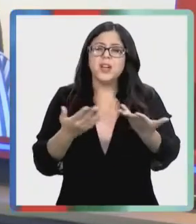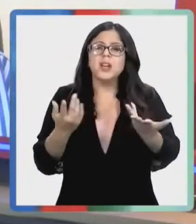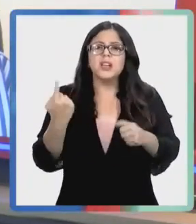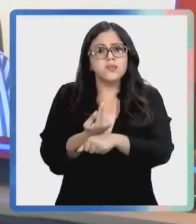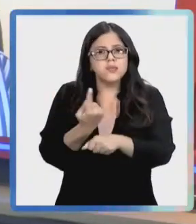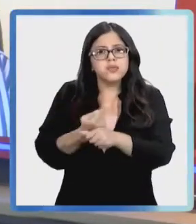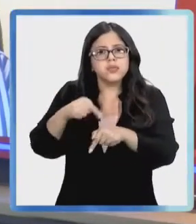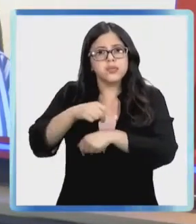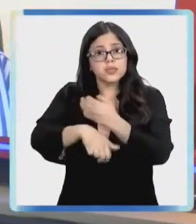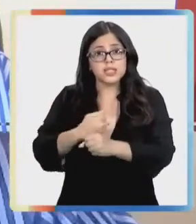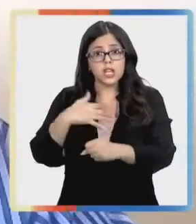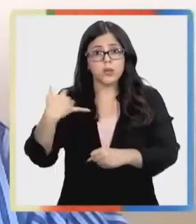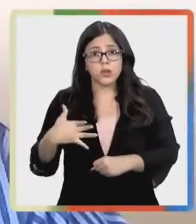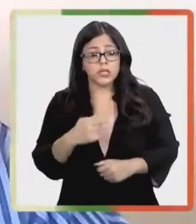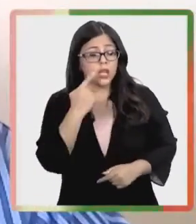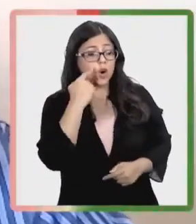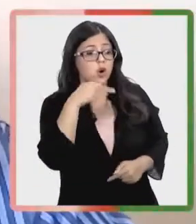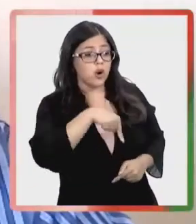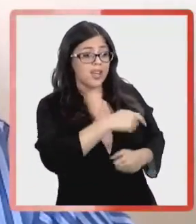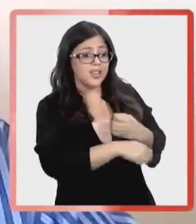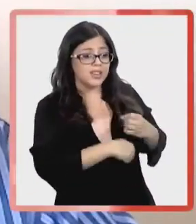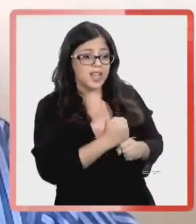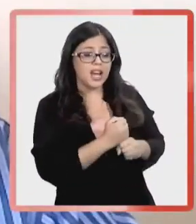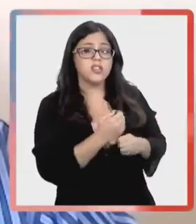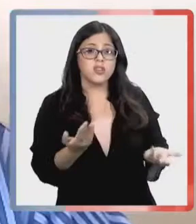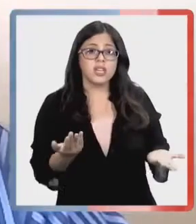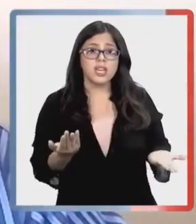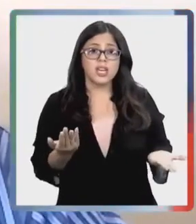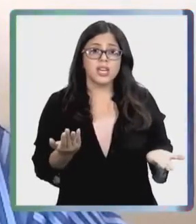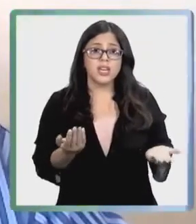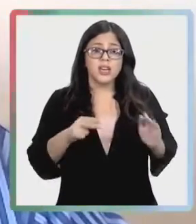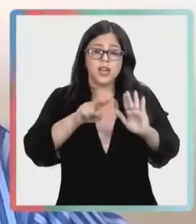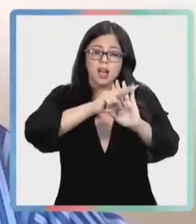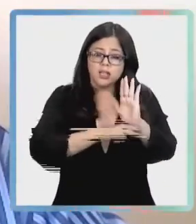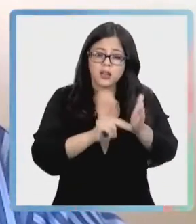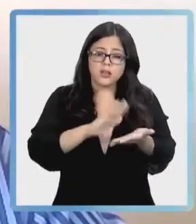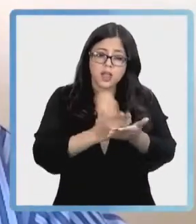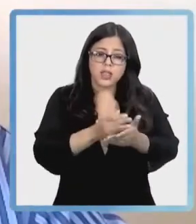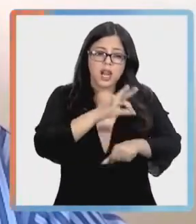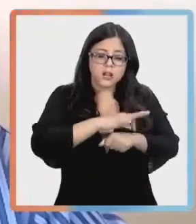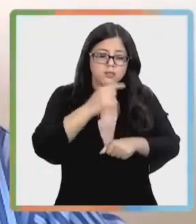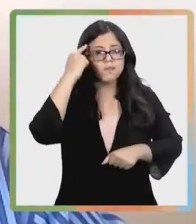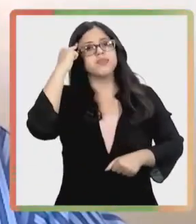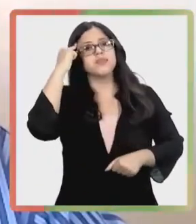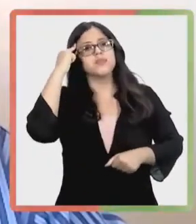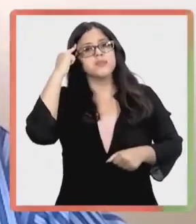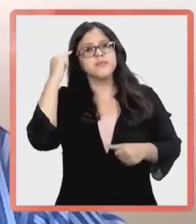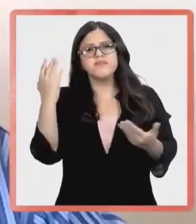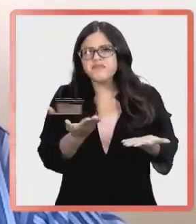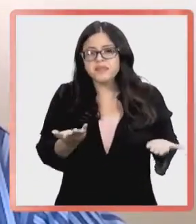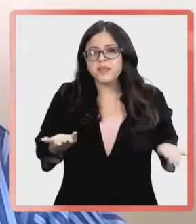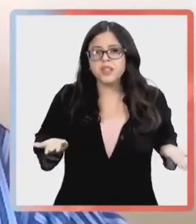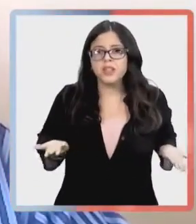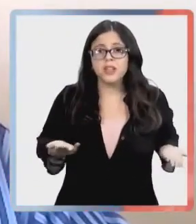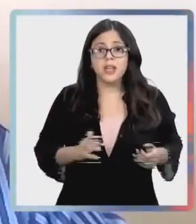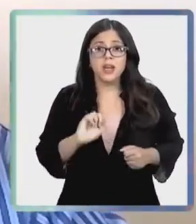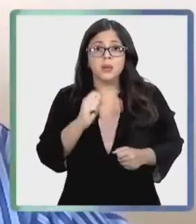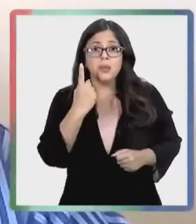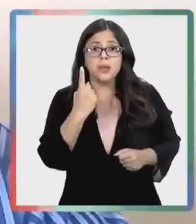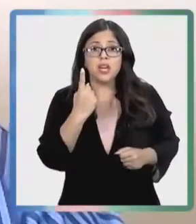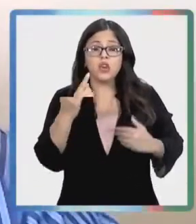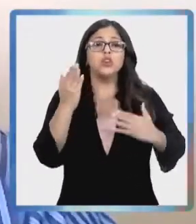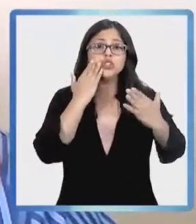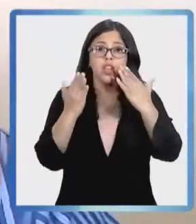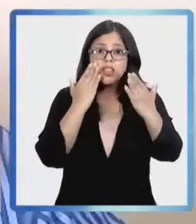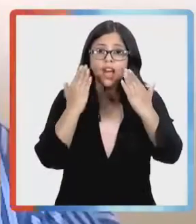este año, que será clave, ¿ah? Este año es el año que se ha planteado la reforma de la salud. ¿En qué sentido debería ser la reforma? Primero, de